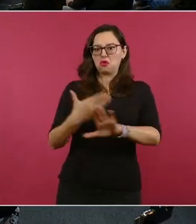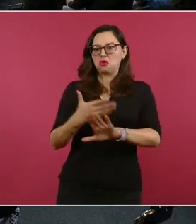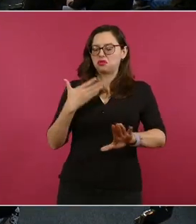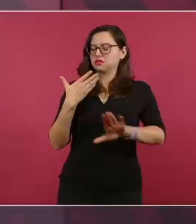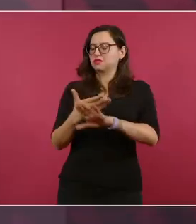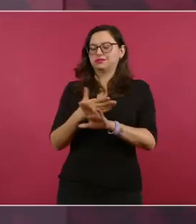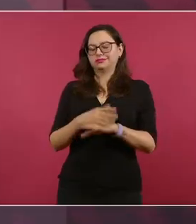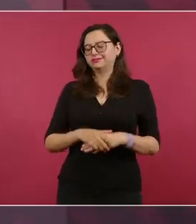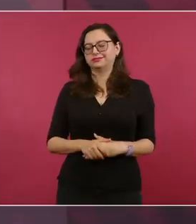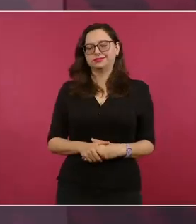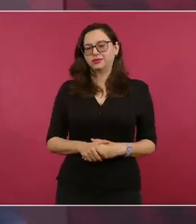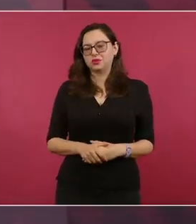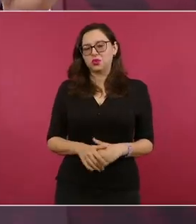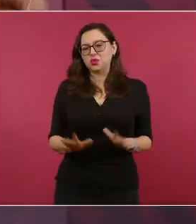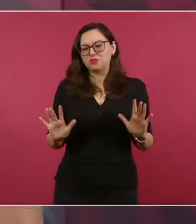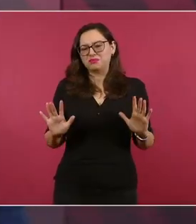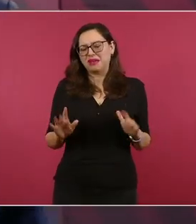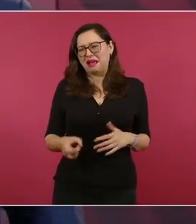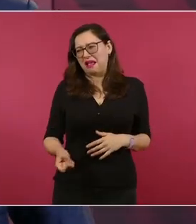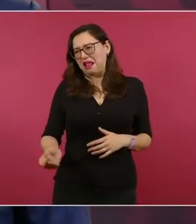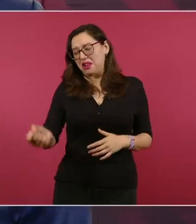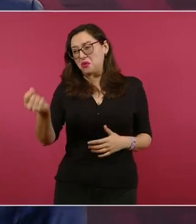de alguien